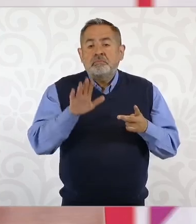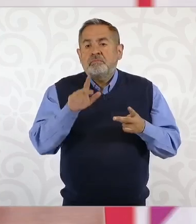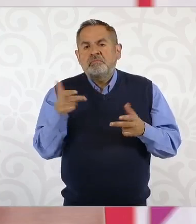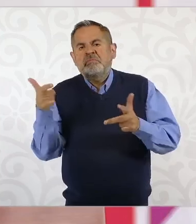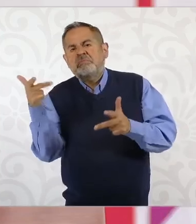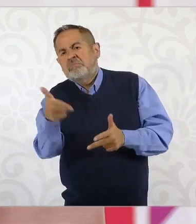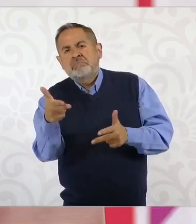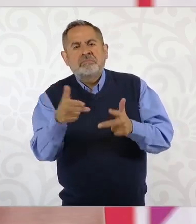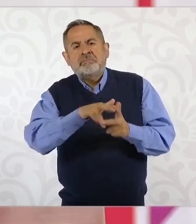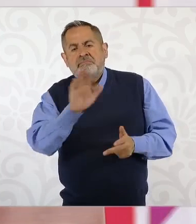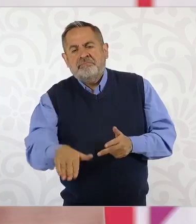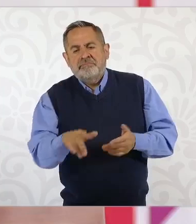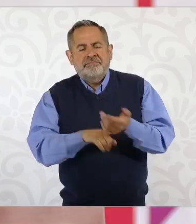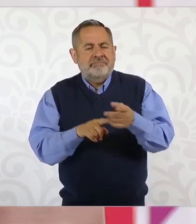Esa es la derecha